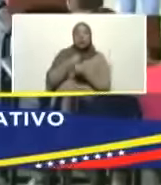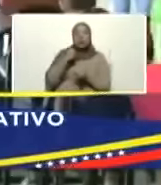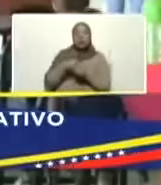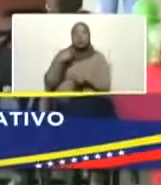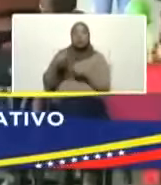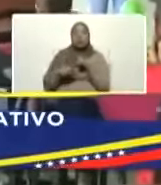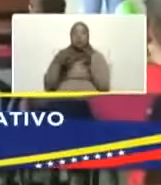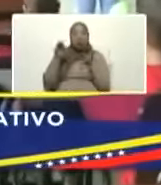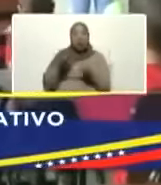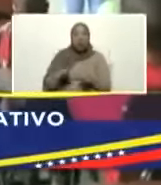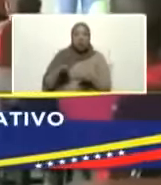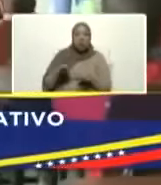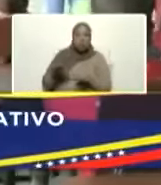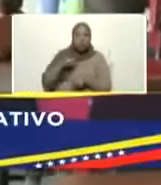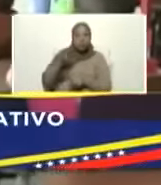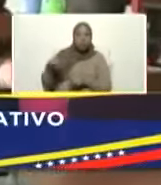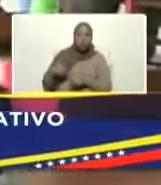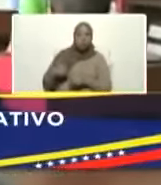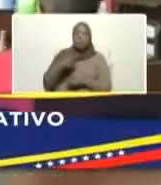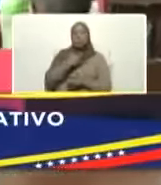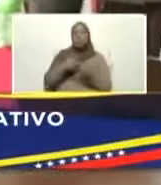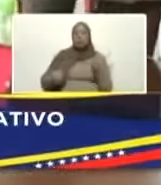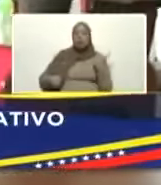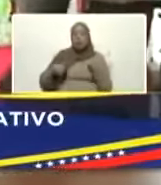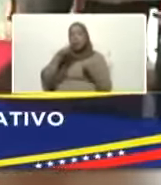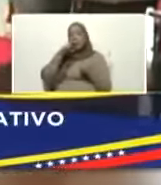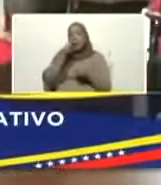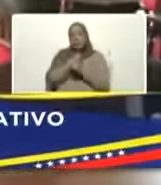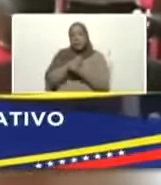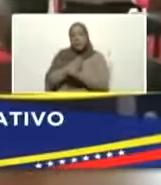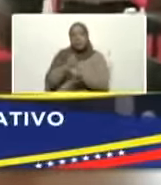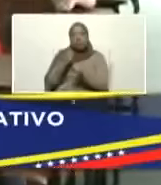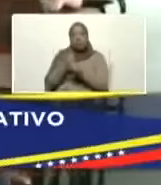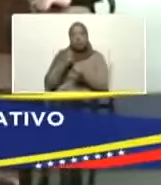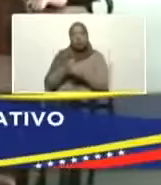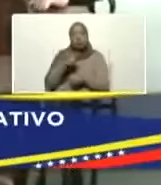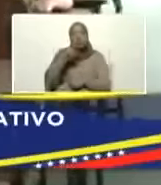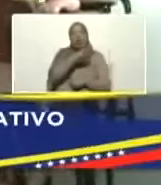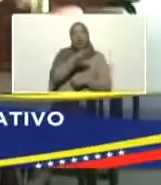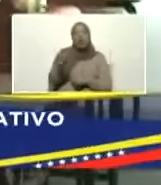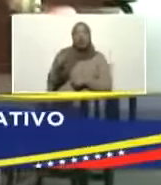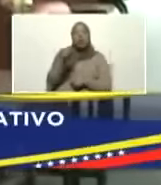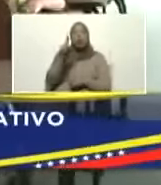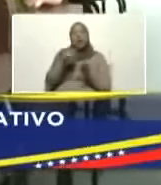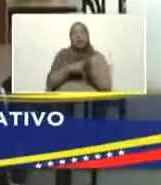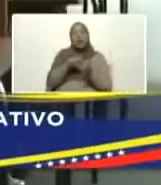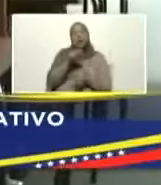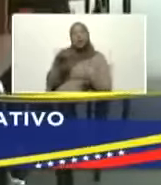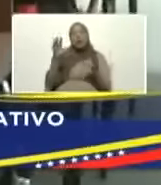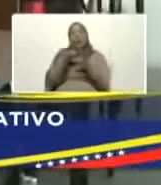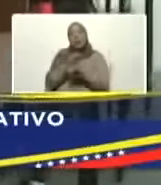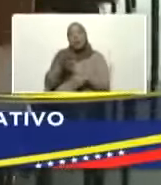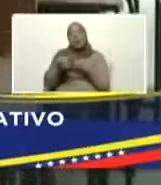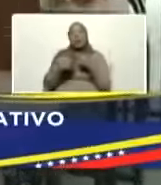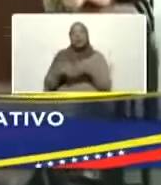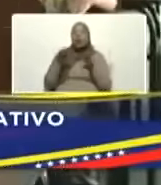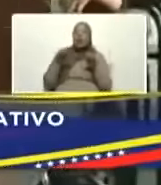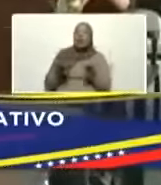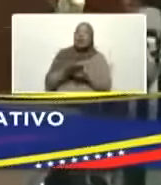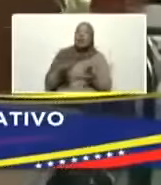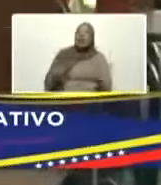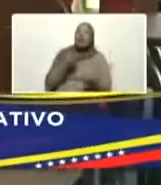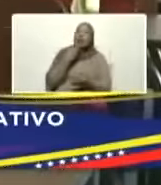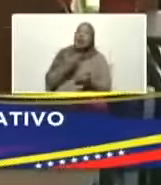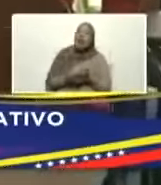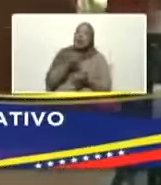Lutecia Hernández. Gracias, presidente, por tanto amor. Aquí más de 580 niños recibirán educación gratuita